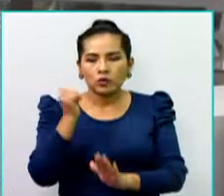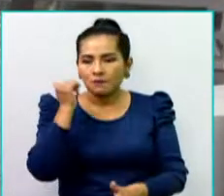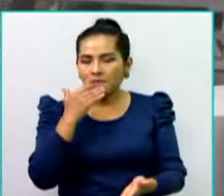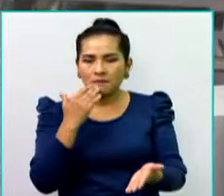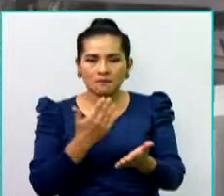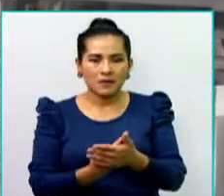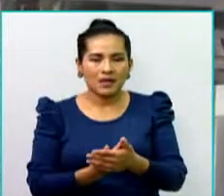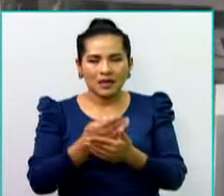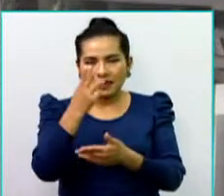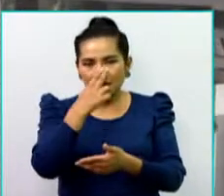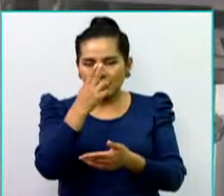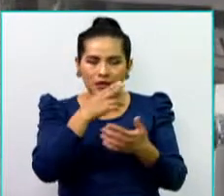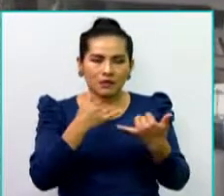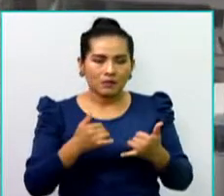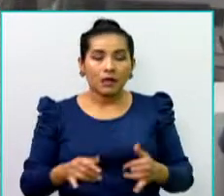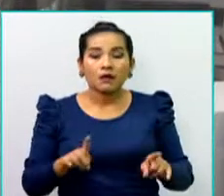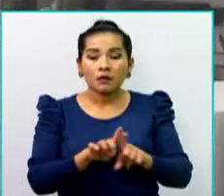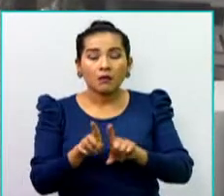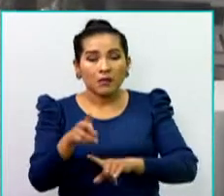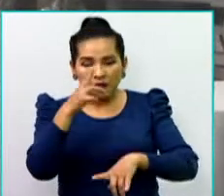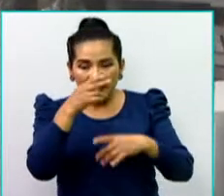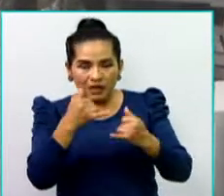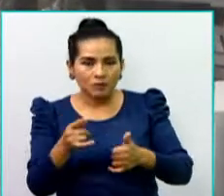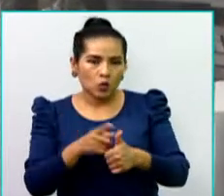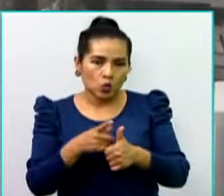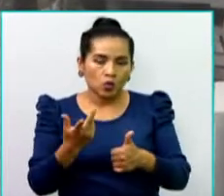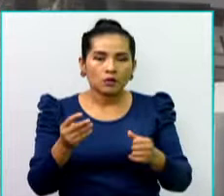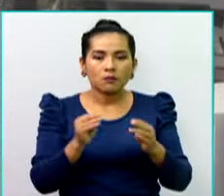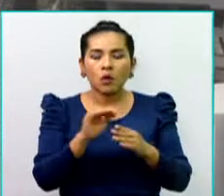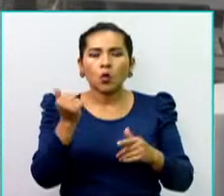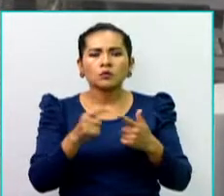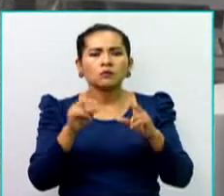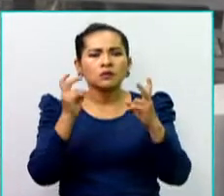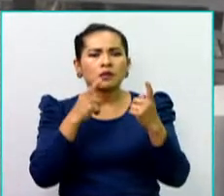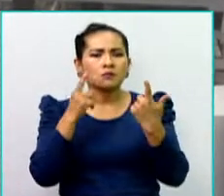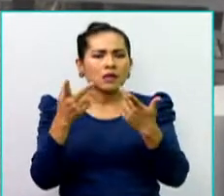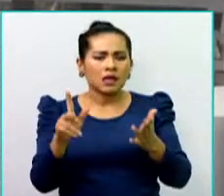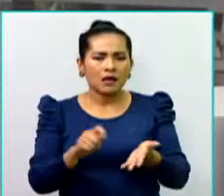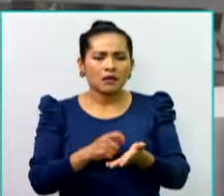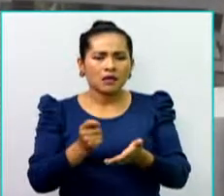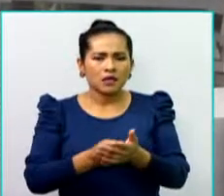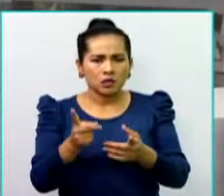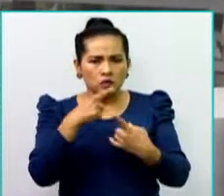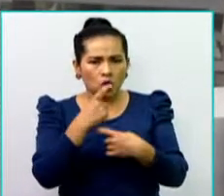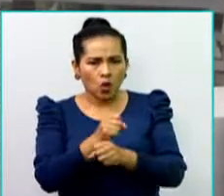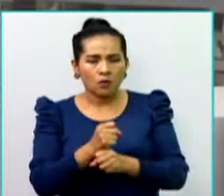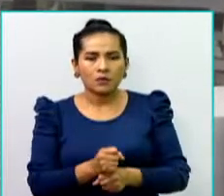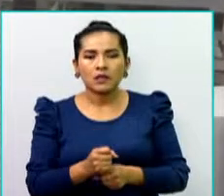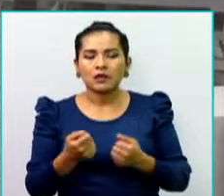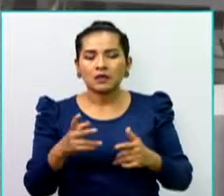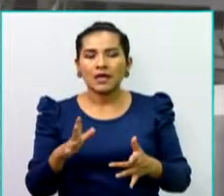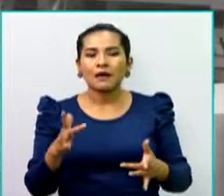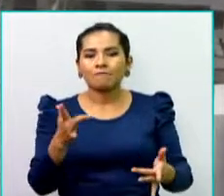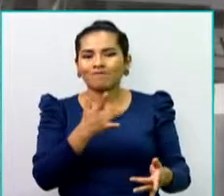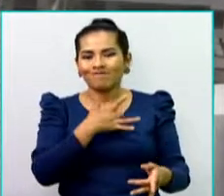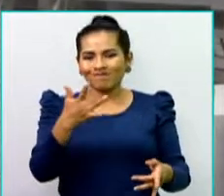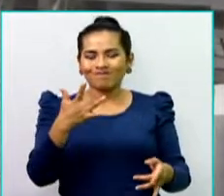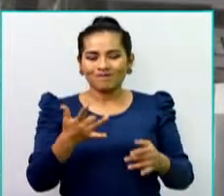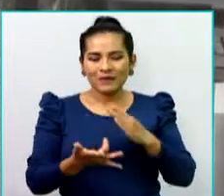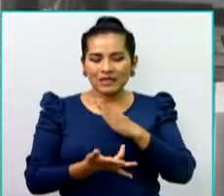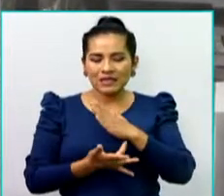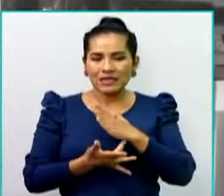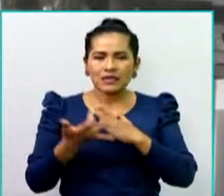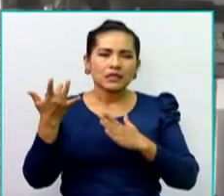divertida. Y no solamente divertida, yo creo que la virtud de este texto, de esta obra, es que toca fibras muy